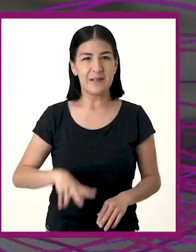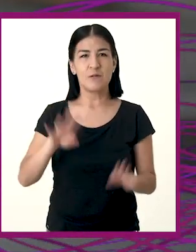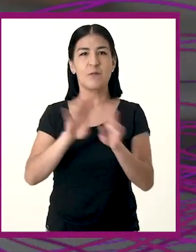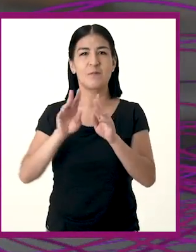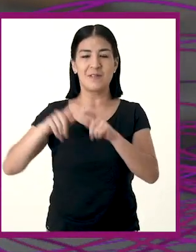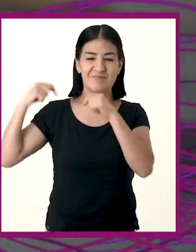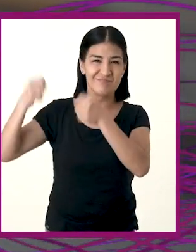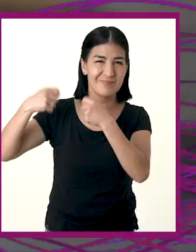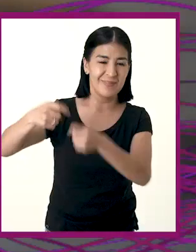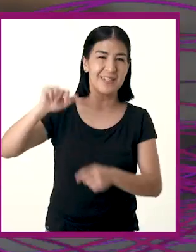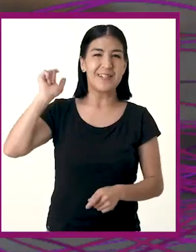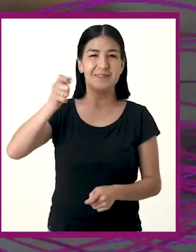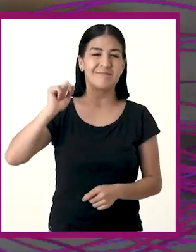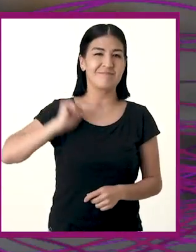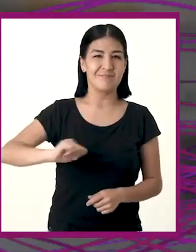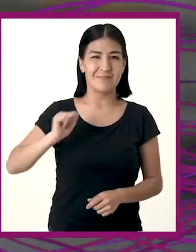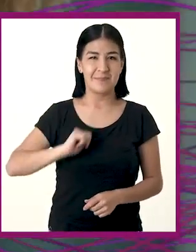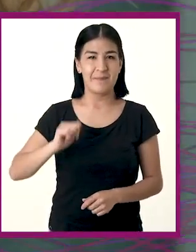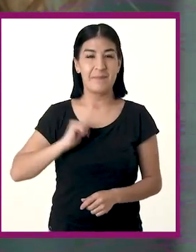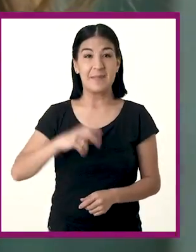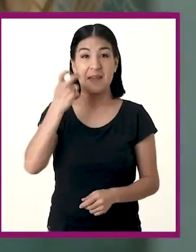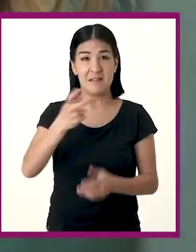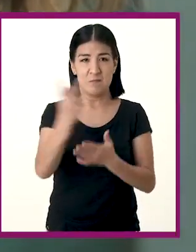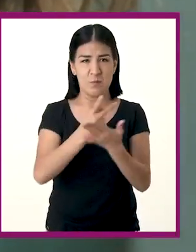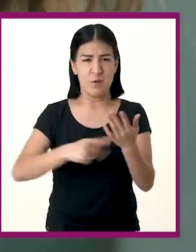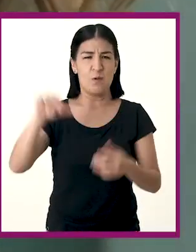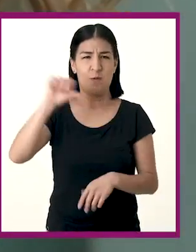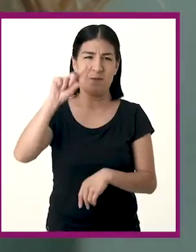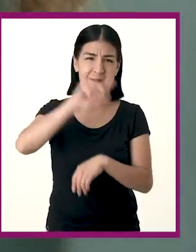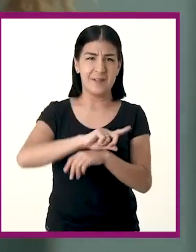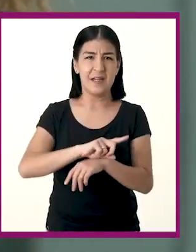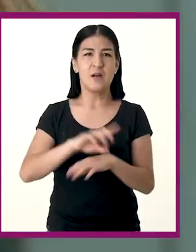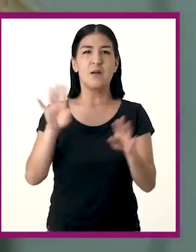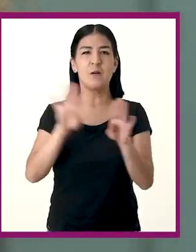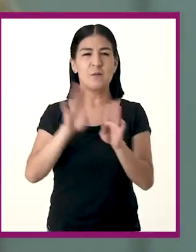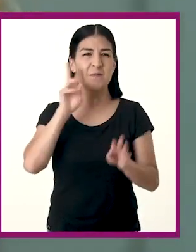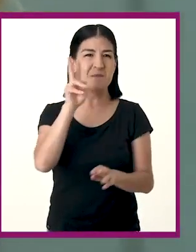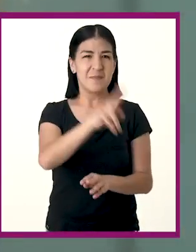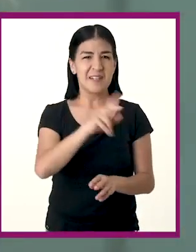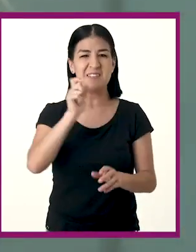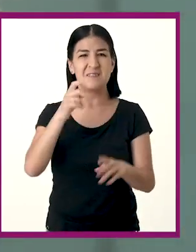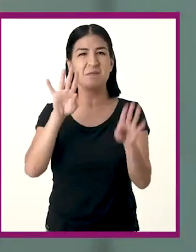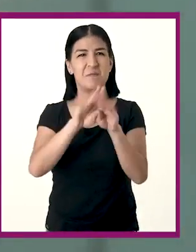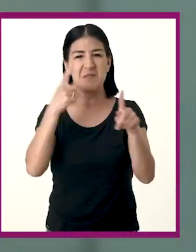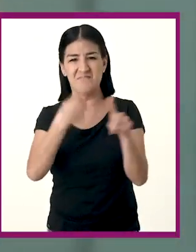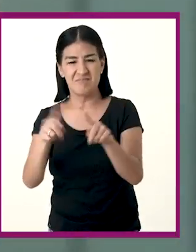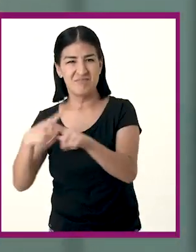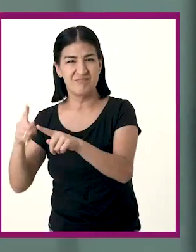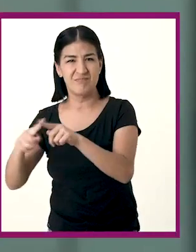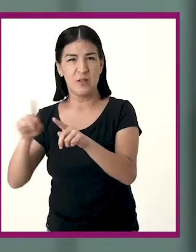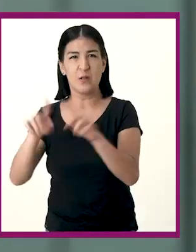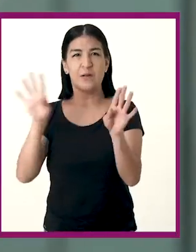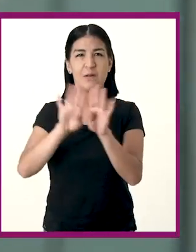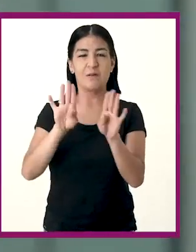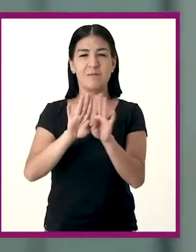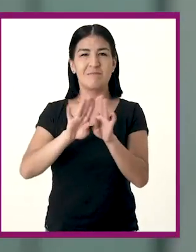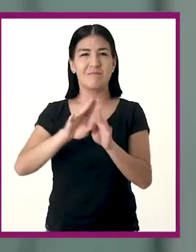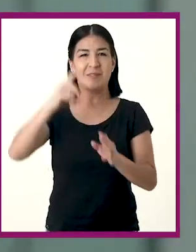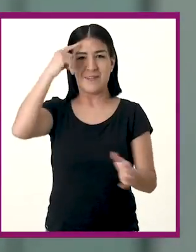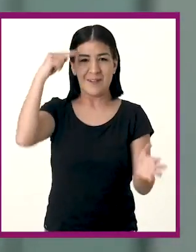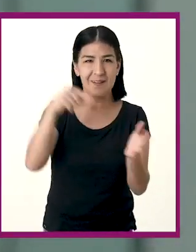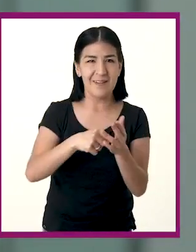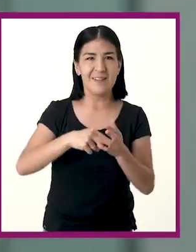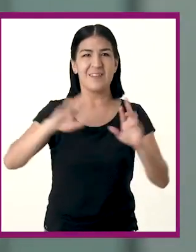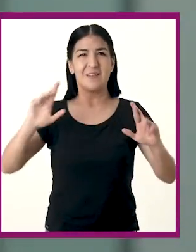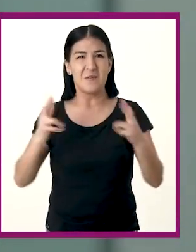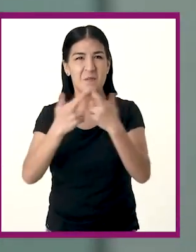creencias que provienen de tradiciones ancestrales. En el programa de hoy revisaremos diversas expresiones que incorporan metáforas